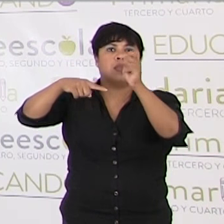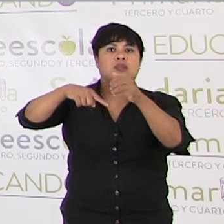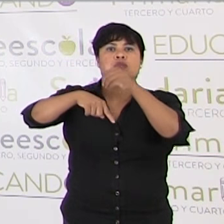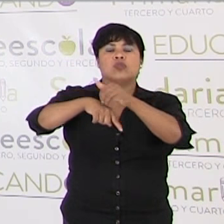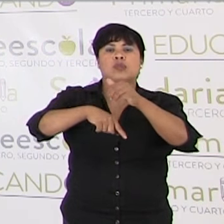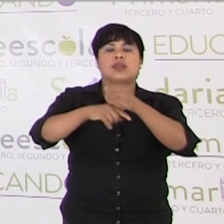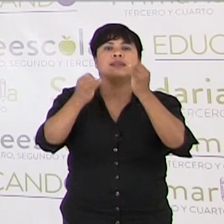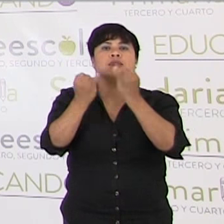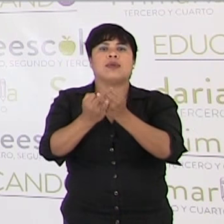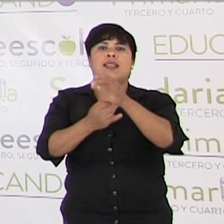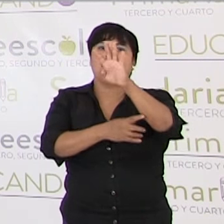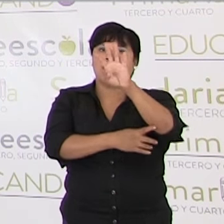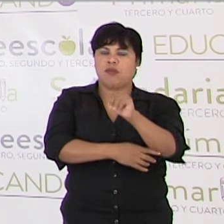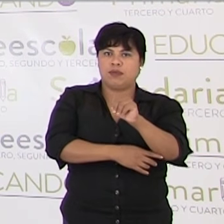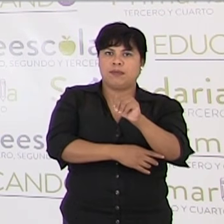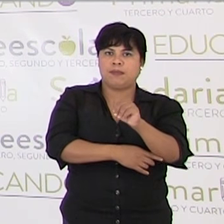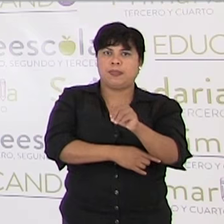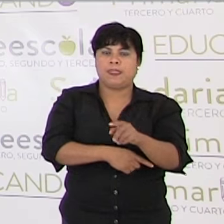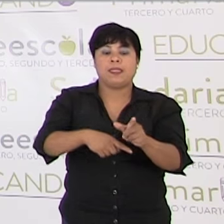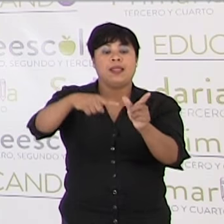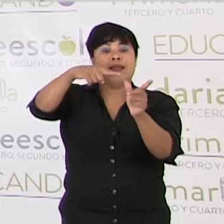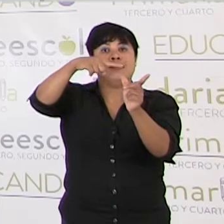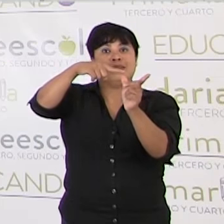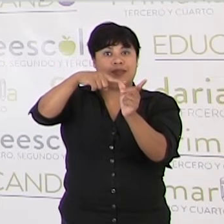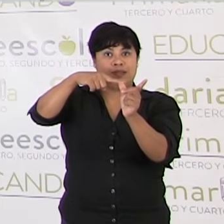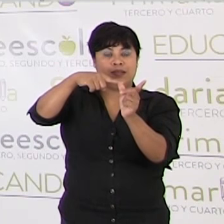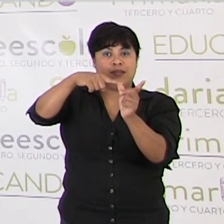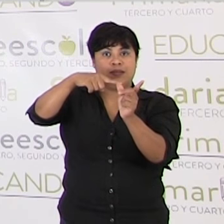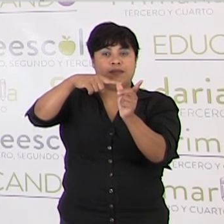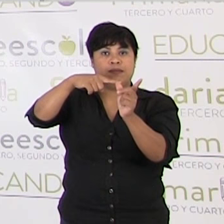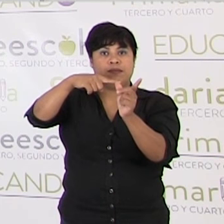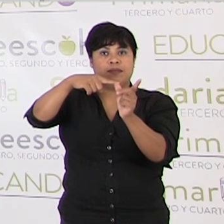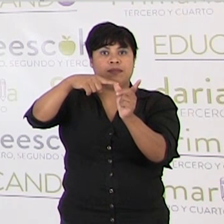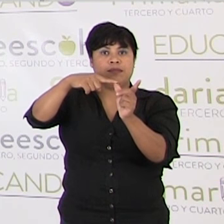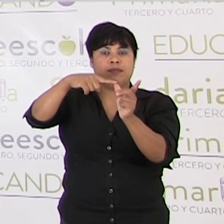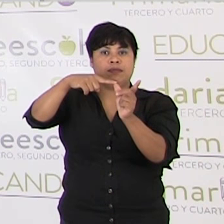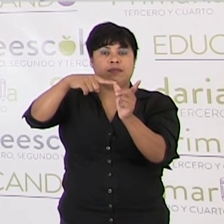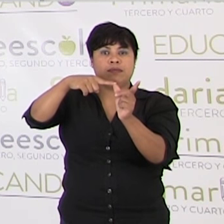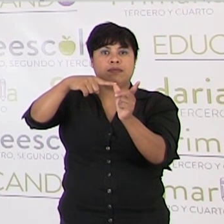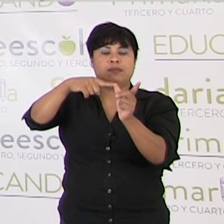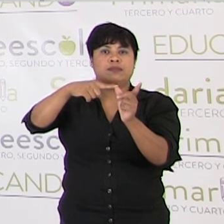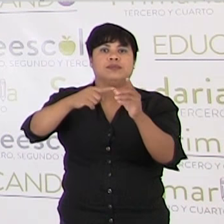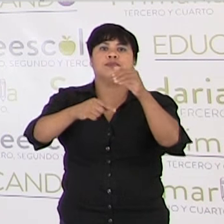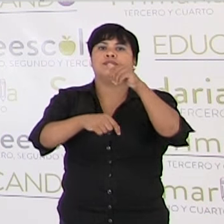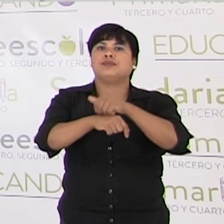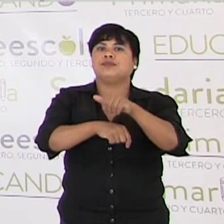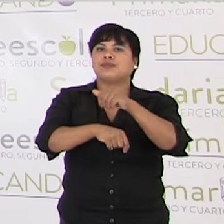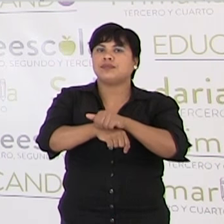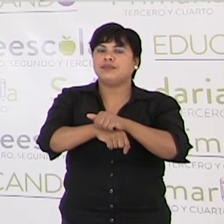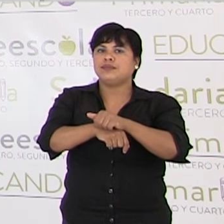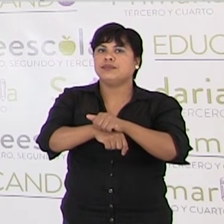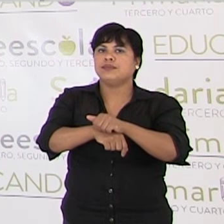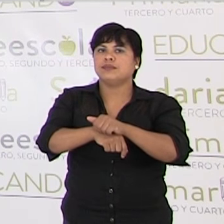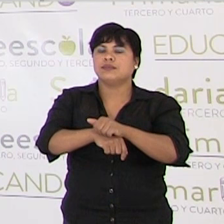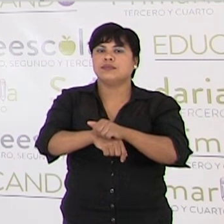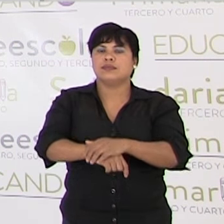a 9, ¿sí? La raíz cuadrada, ¿sí?, raíz cuadrada de